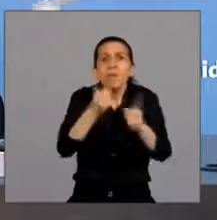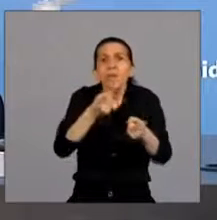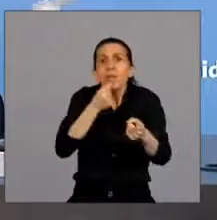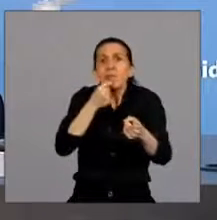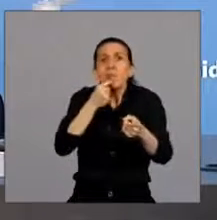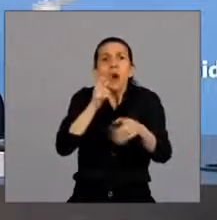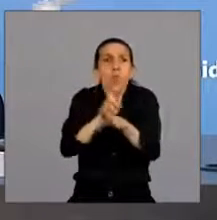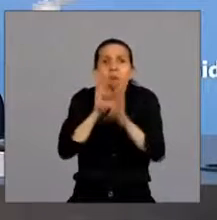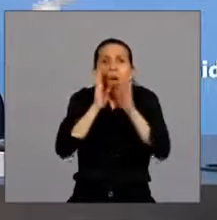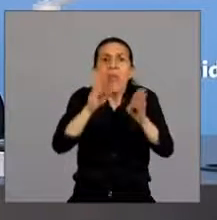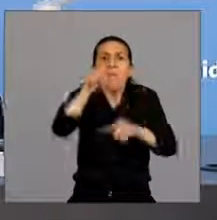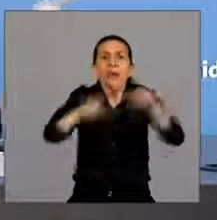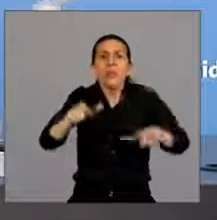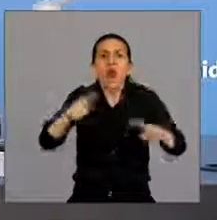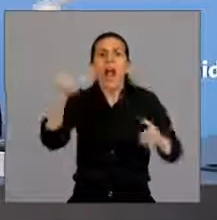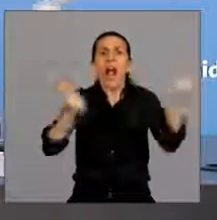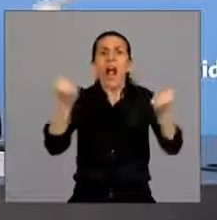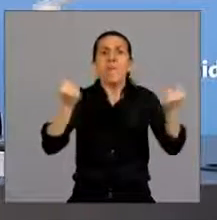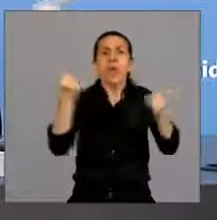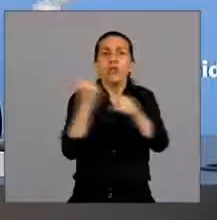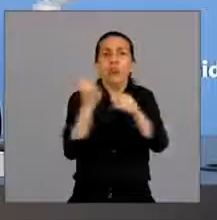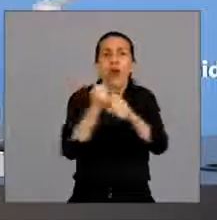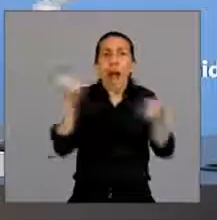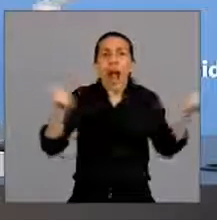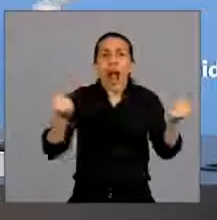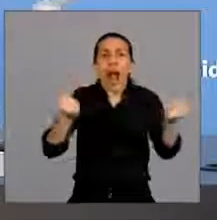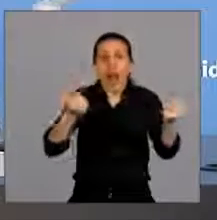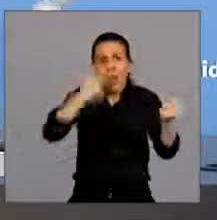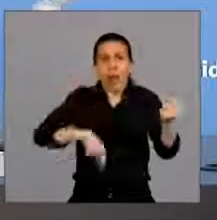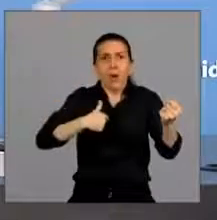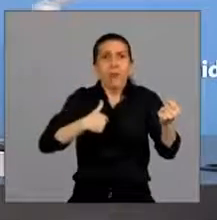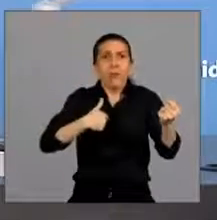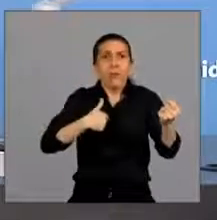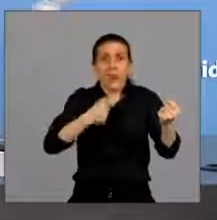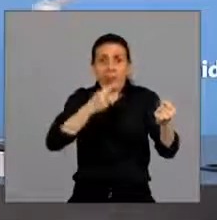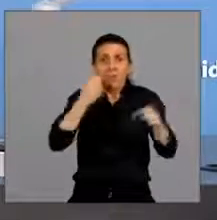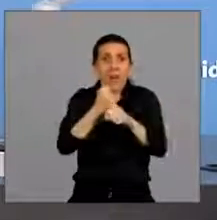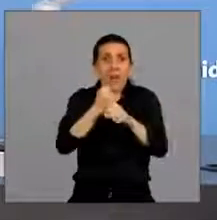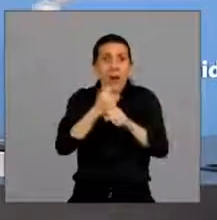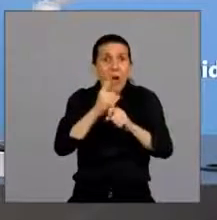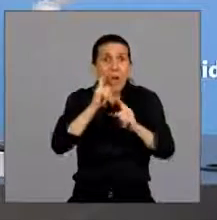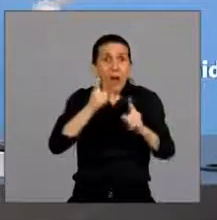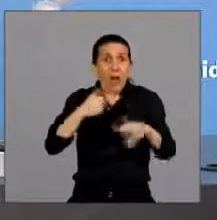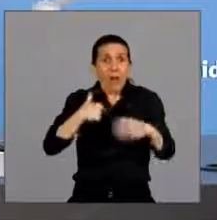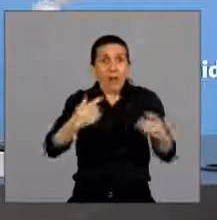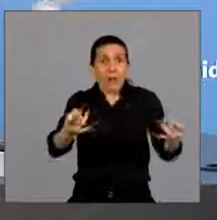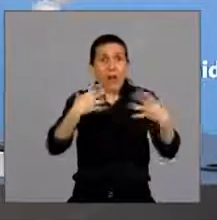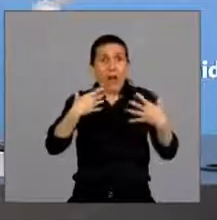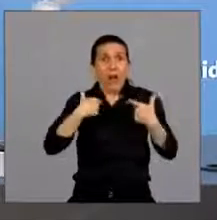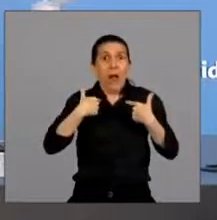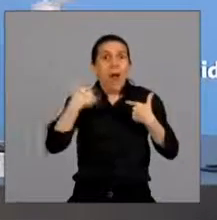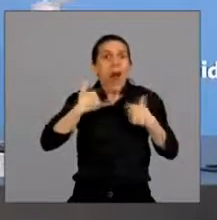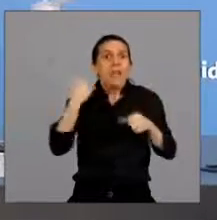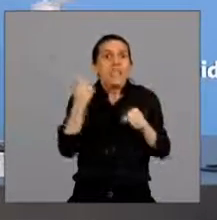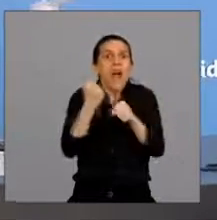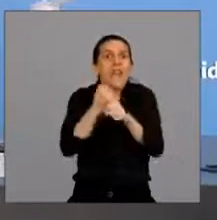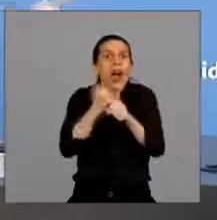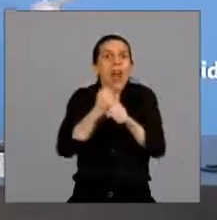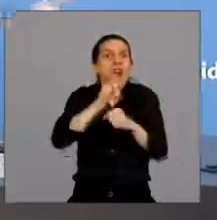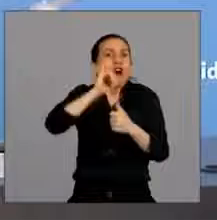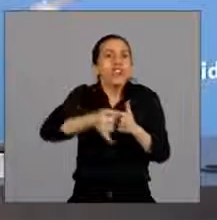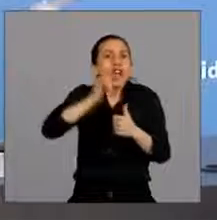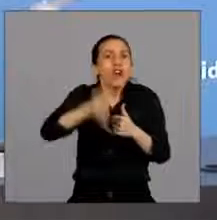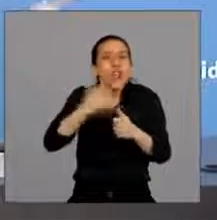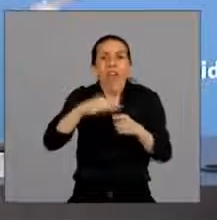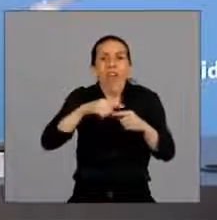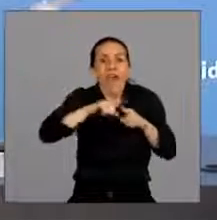camiones. Y debemos estar muy atentos en que el trabajo no los exponga, son trabajadores esenciales. Es el mismo esfuerzo que tenemos que hacer